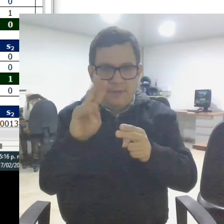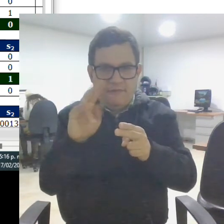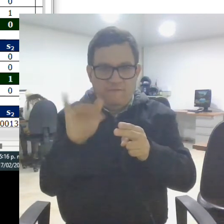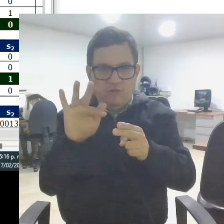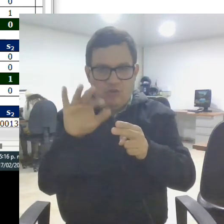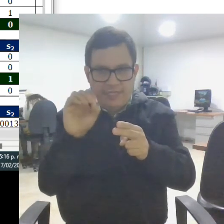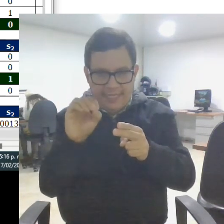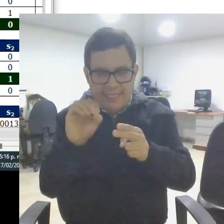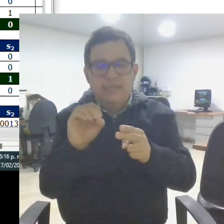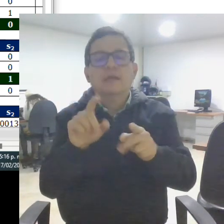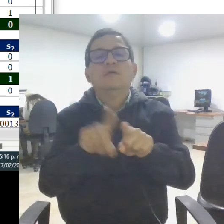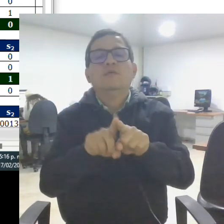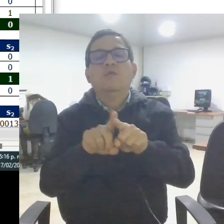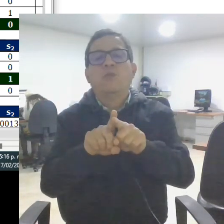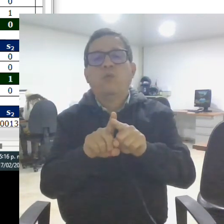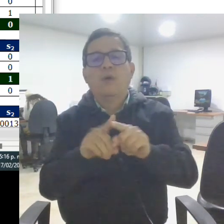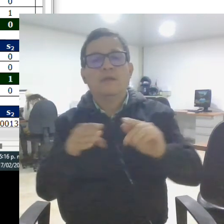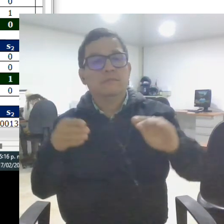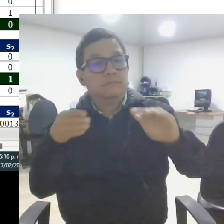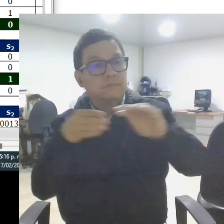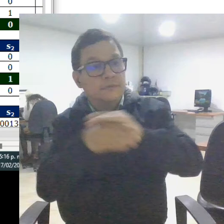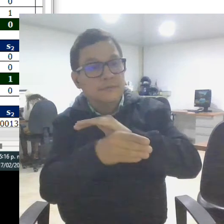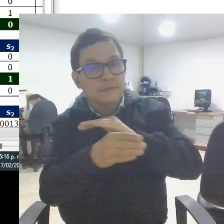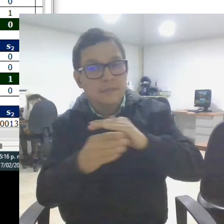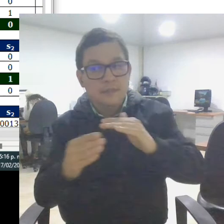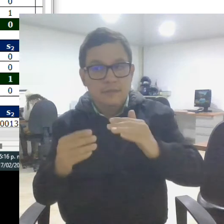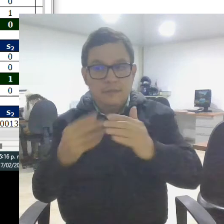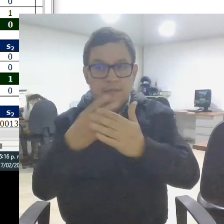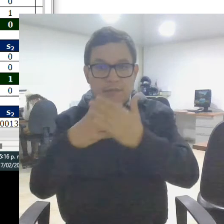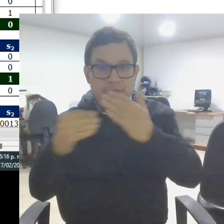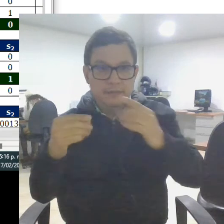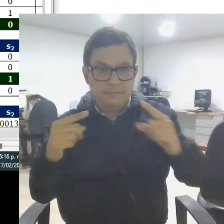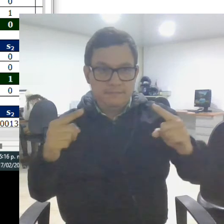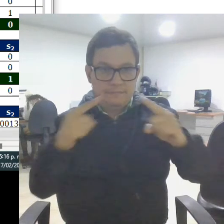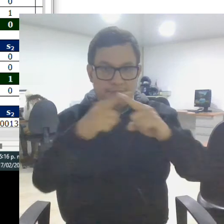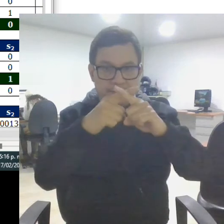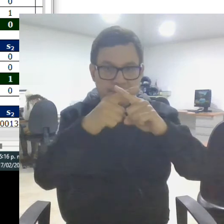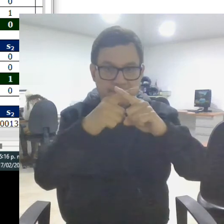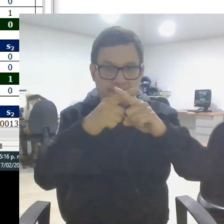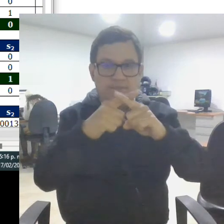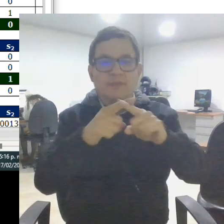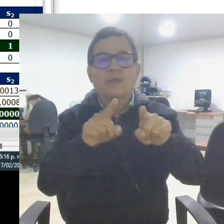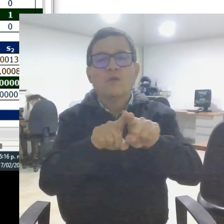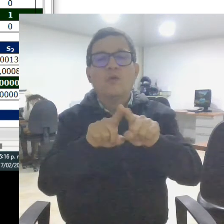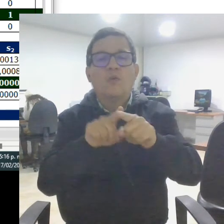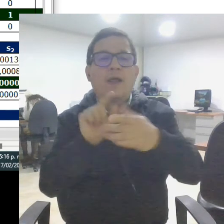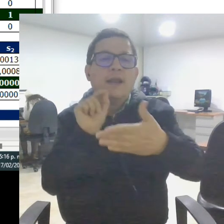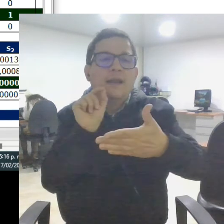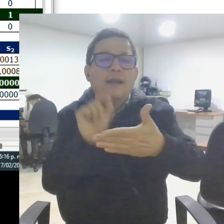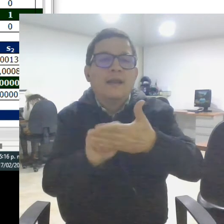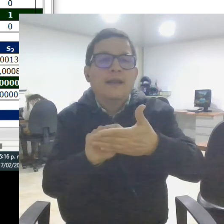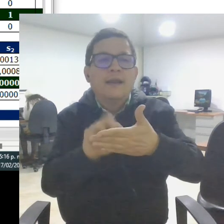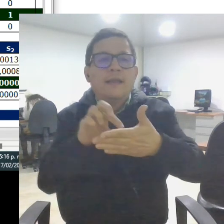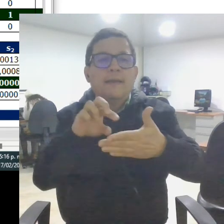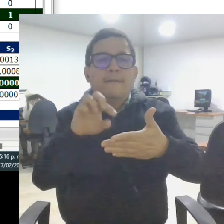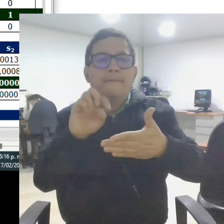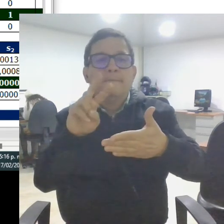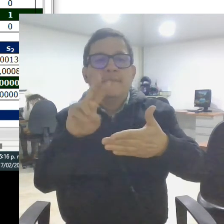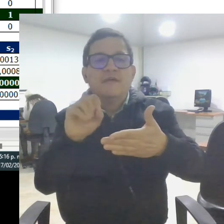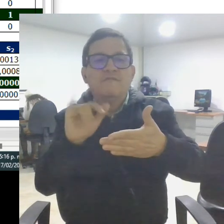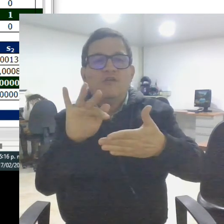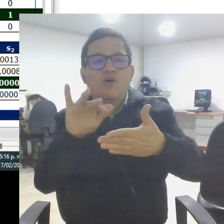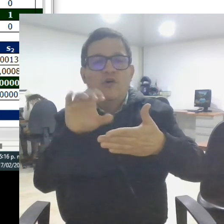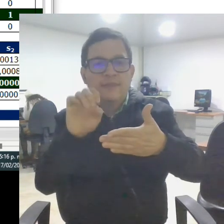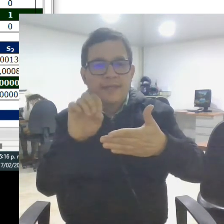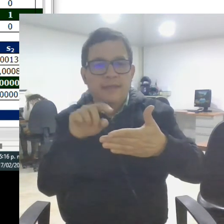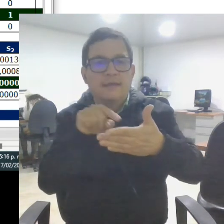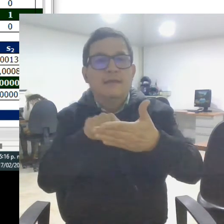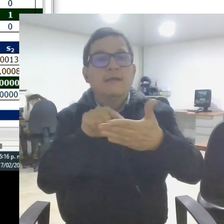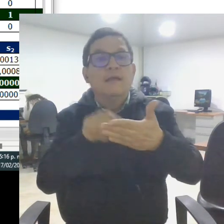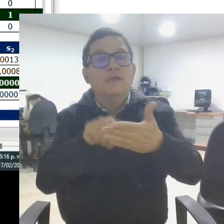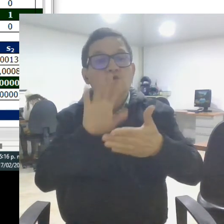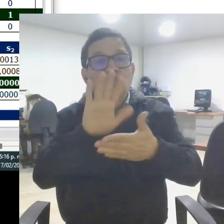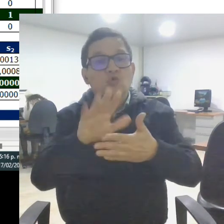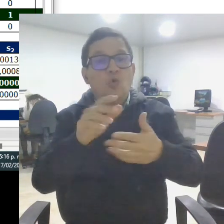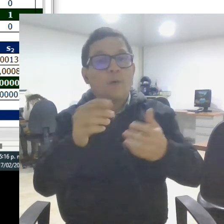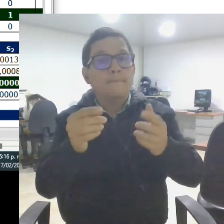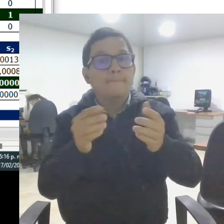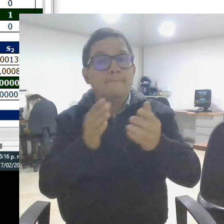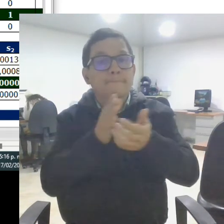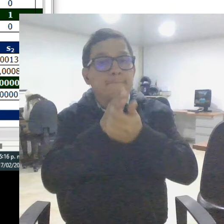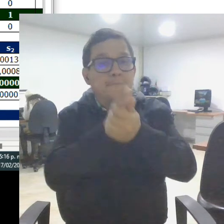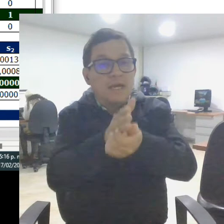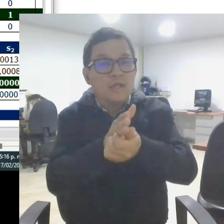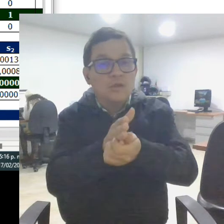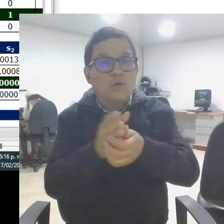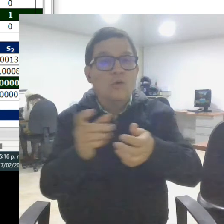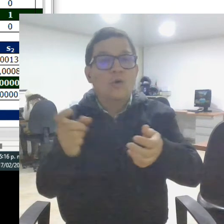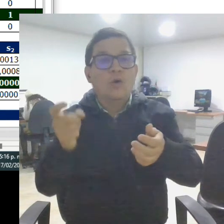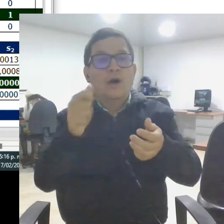intersección de la columna entrante y la ecuación pivote se denominará elemento pivote. Con el método de eliminación de Gauss-Jordan se efectúa un cambio